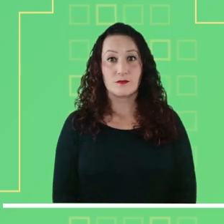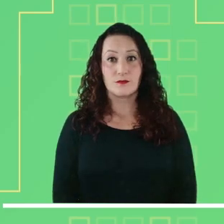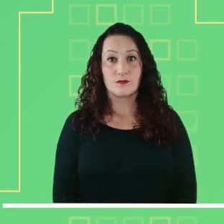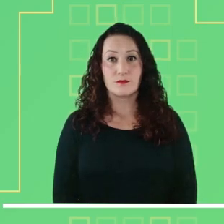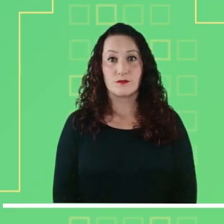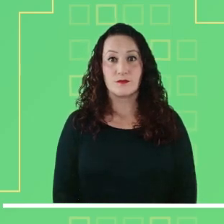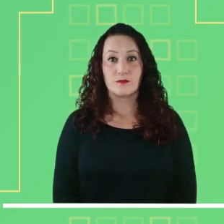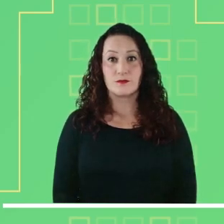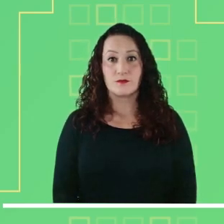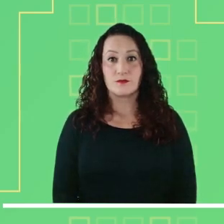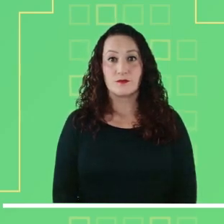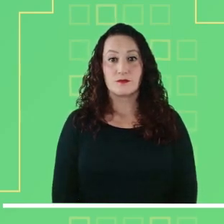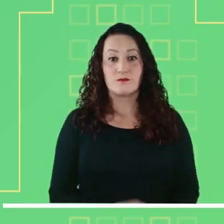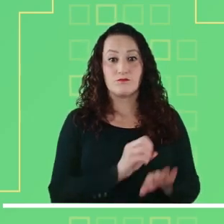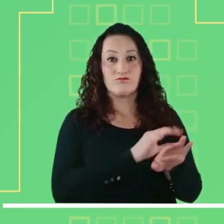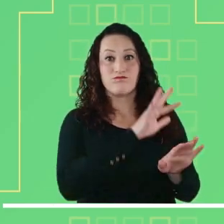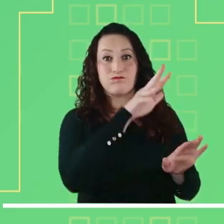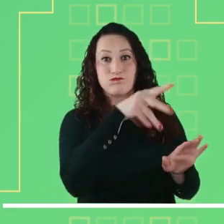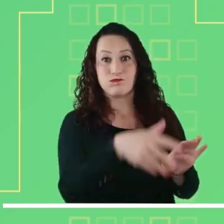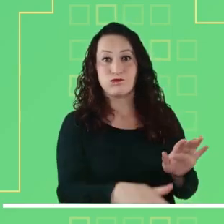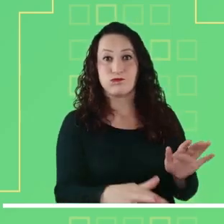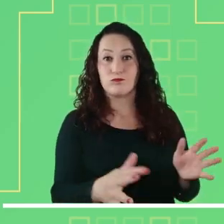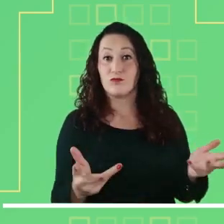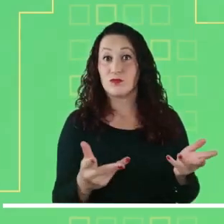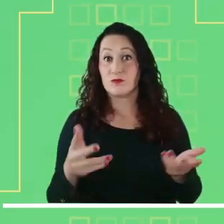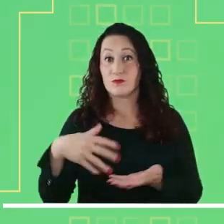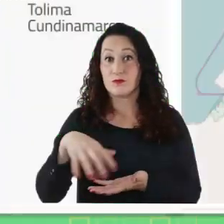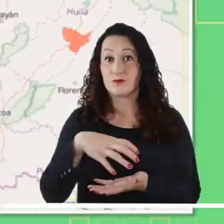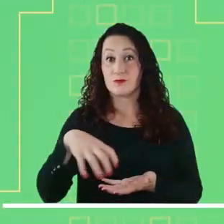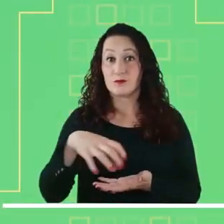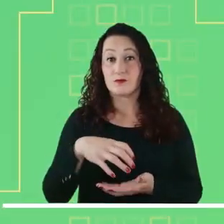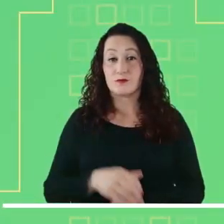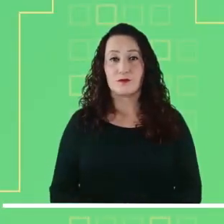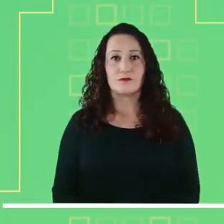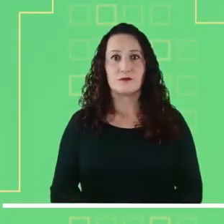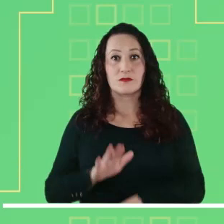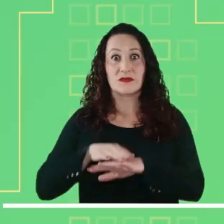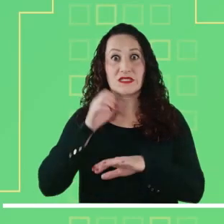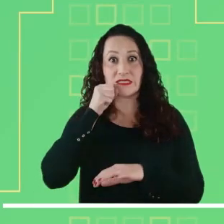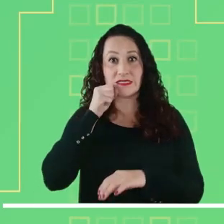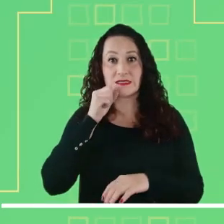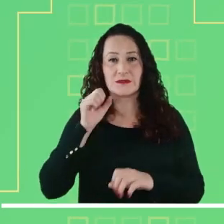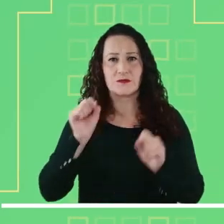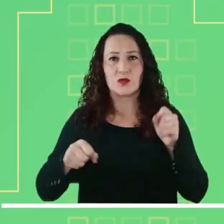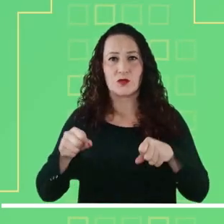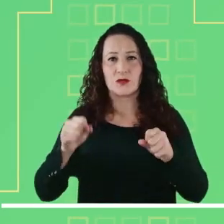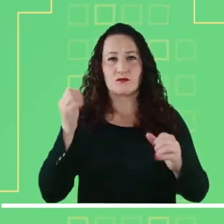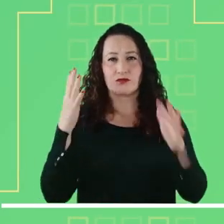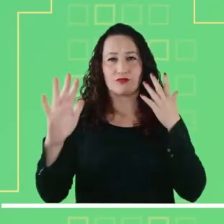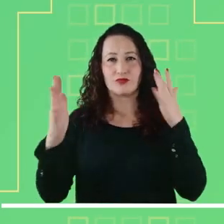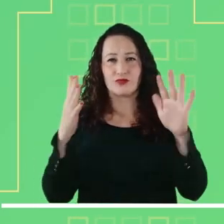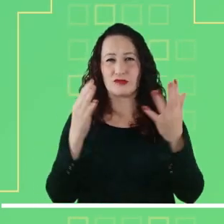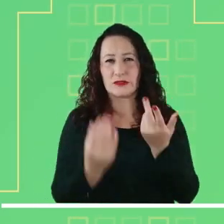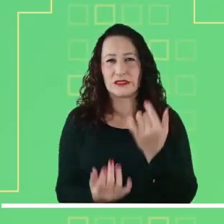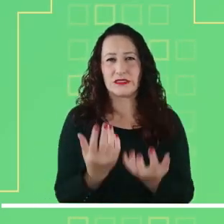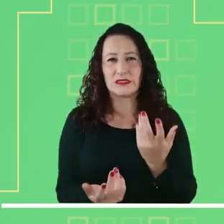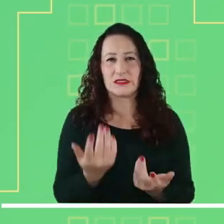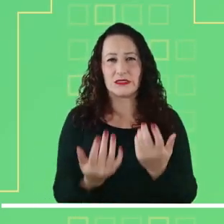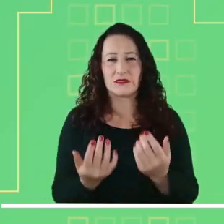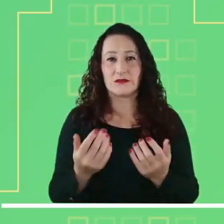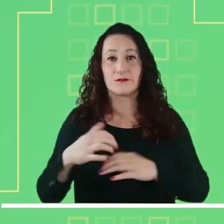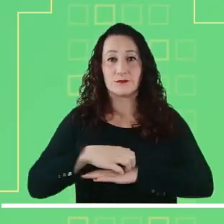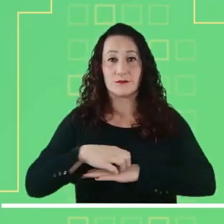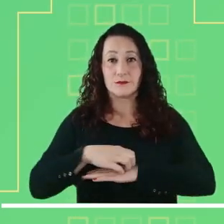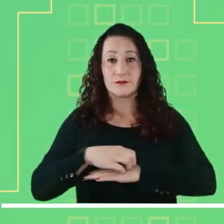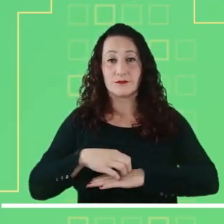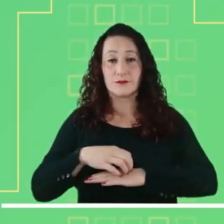y Ariguaní, en Magdalena. Atención a los desbordamientos registrados en Sabana de Torres, Santander. Alerta naranja por probabilidad de